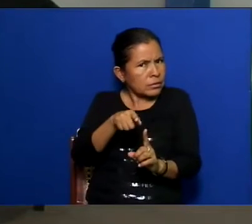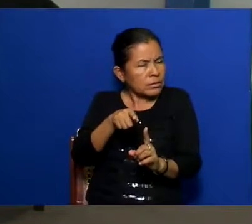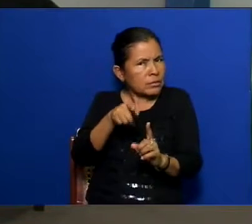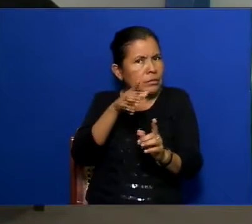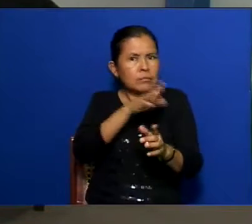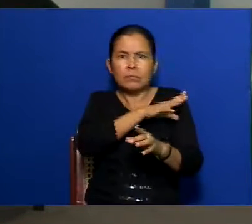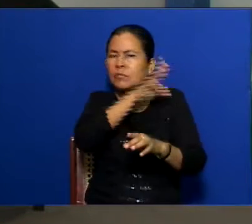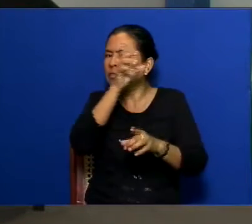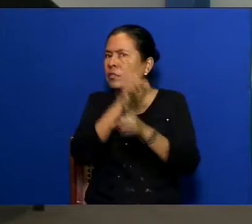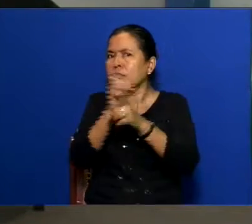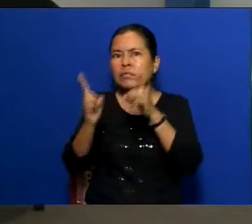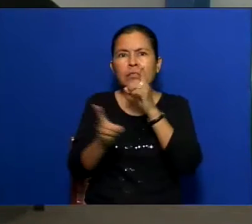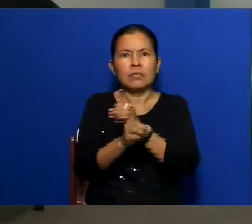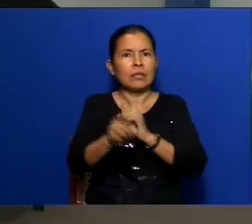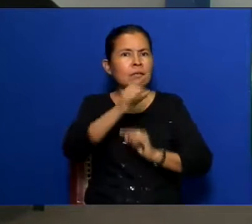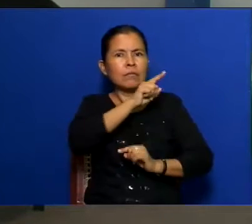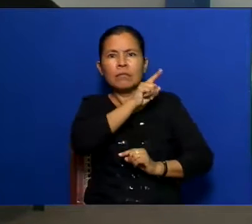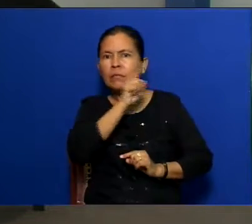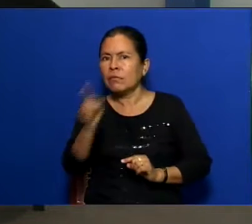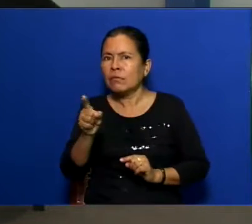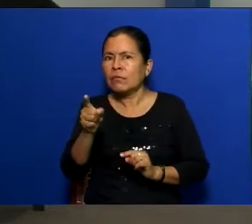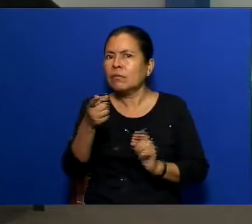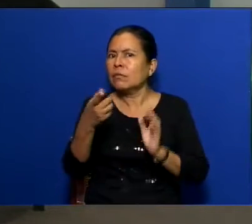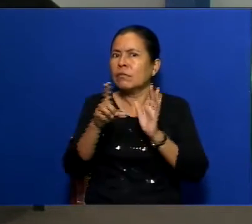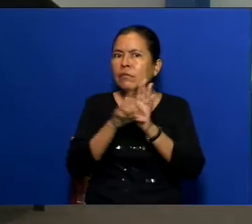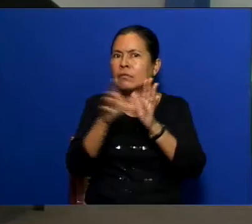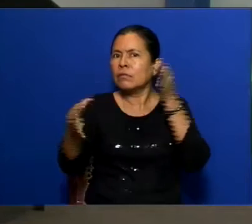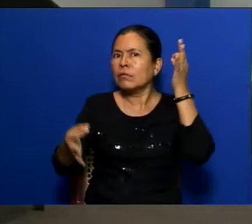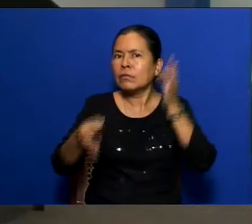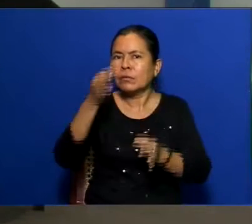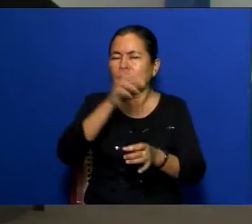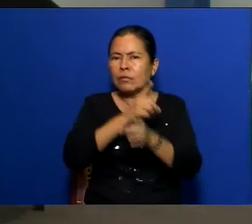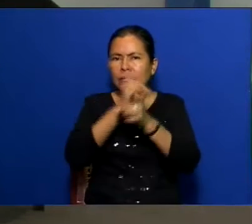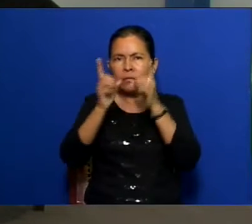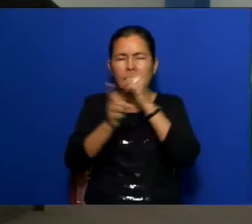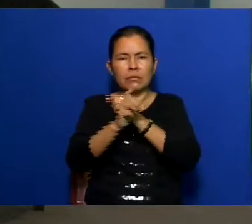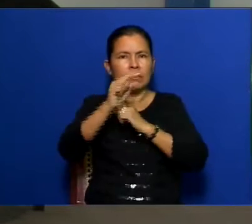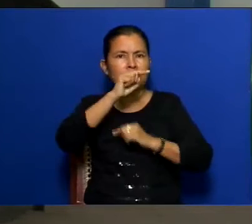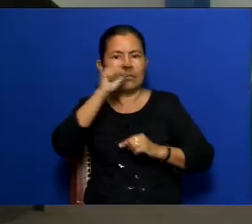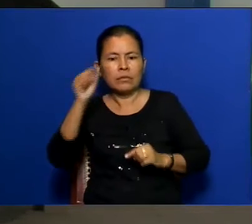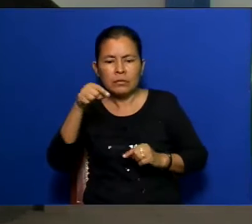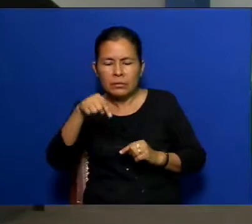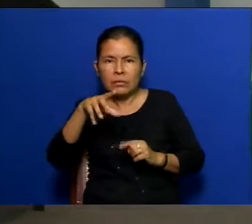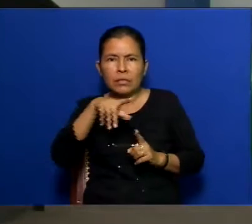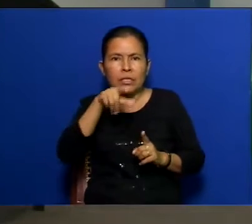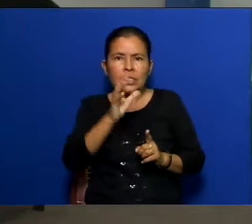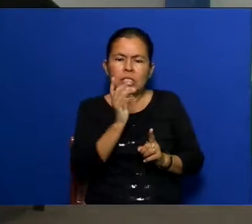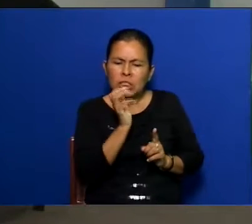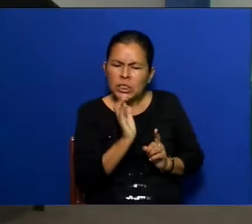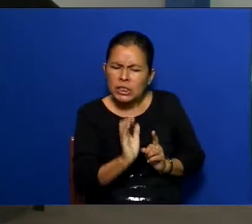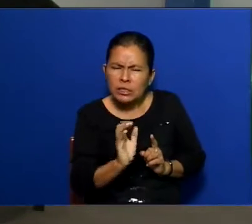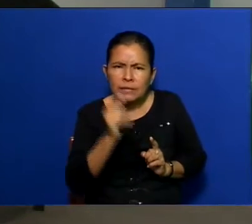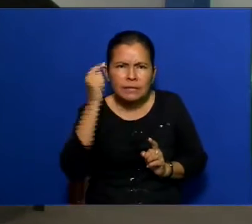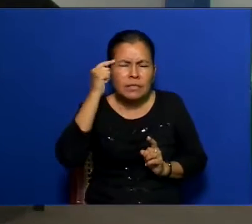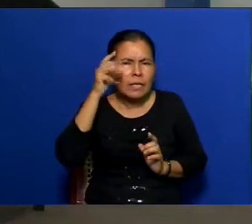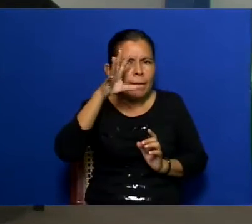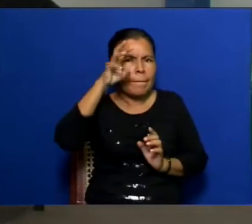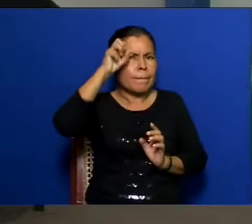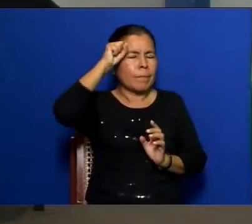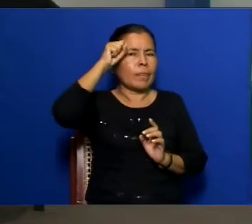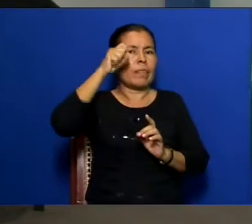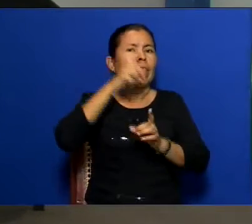denuncia lo más pronto posible, para que se pueda determinar estas alteraciones psicológicas, porque entre más pronto se